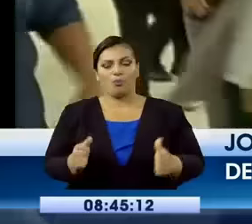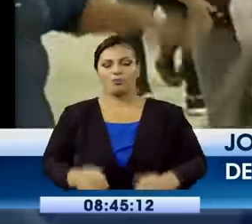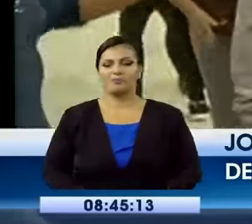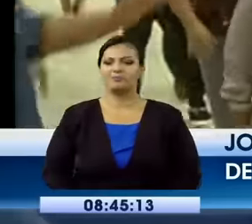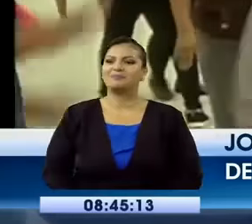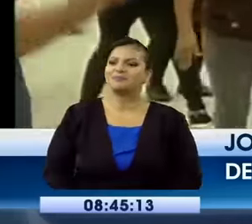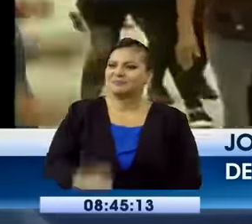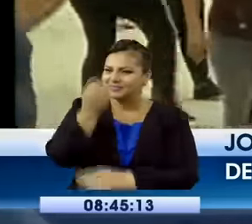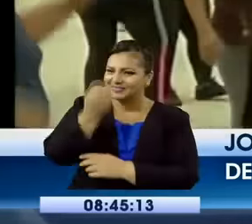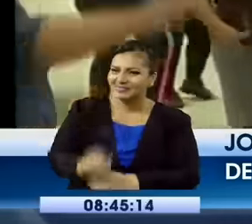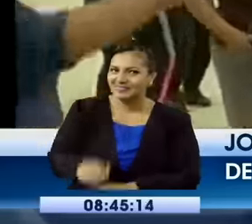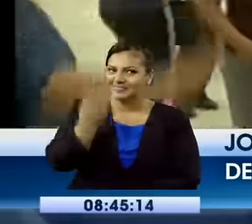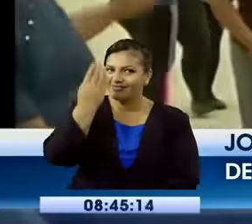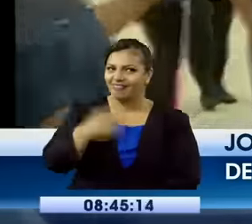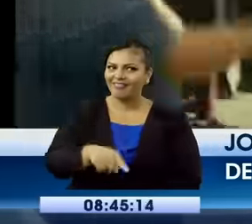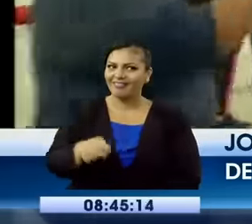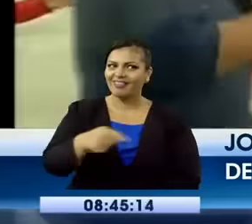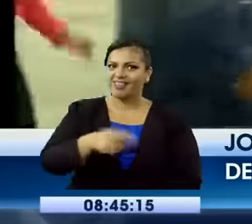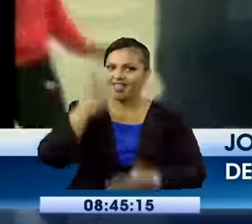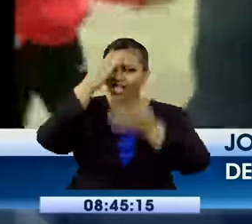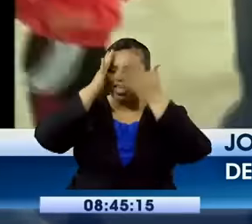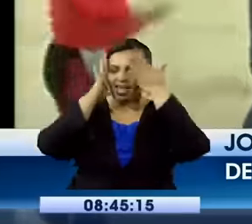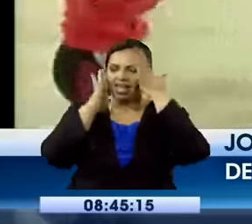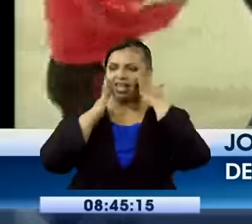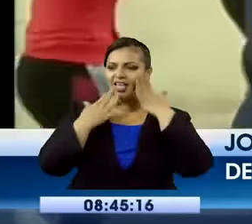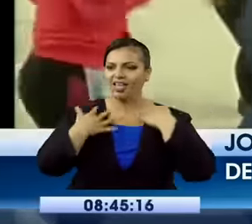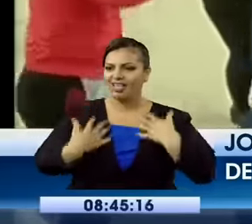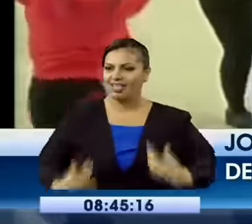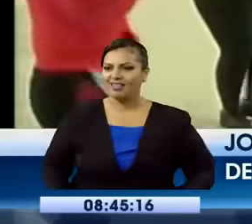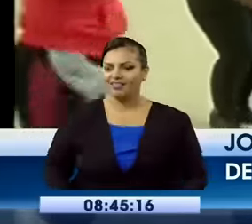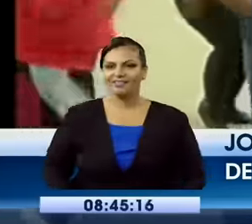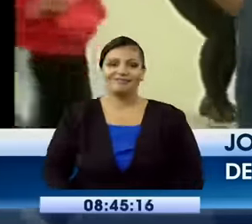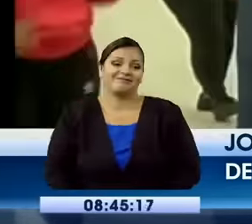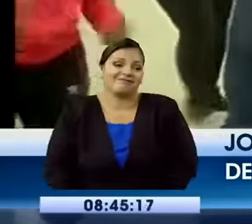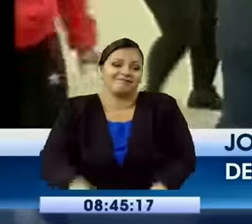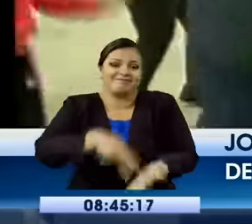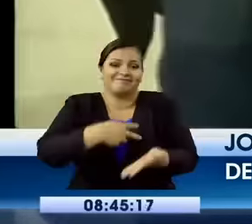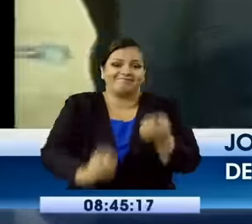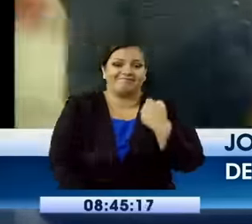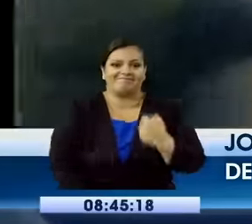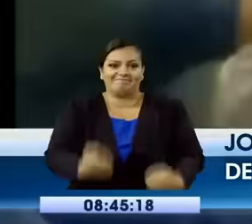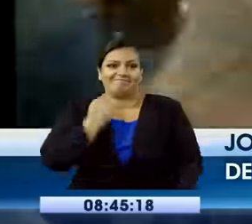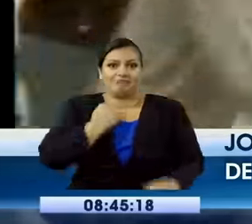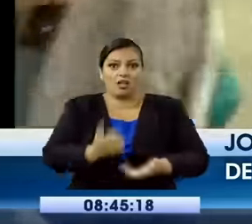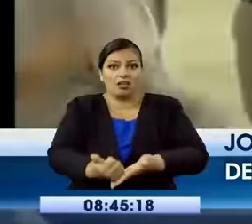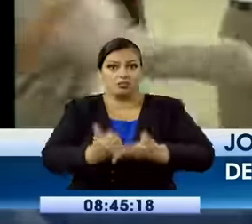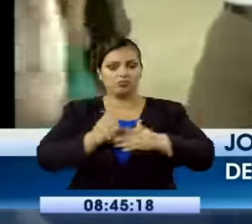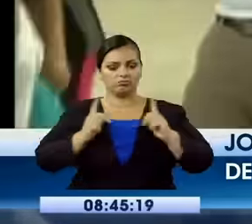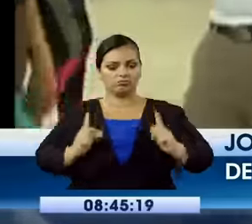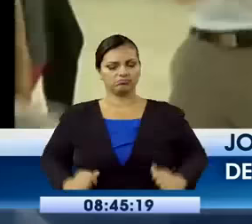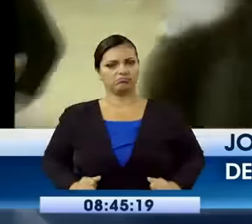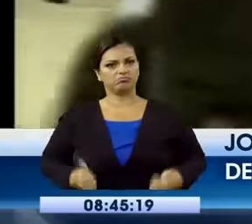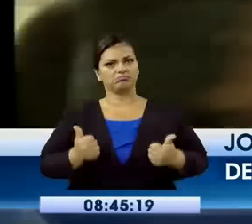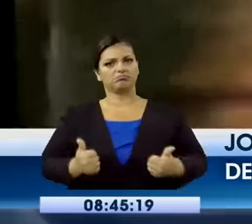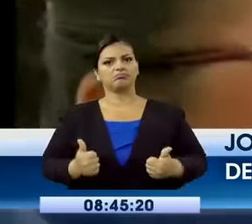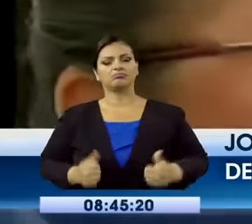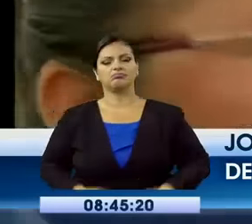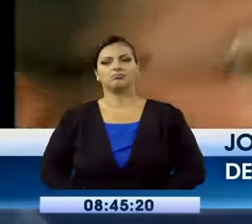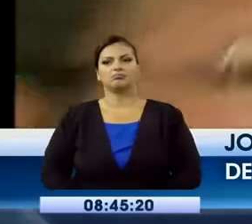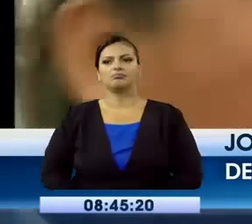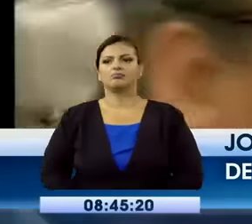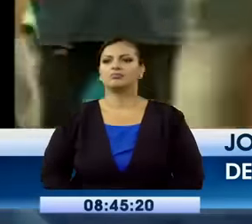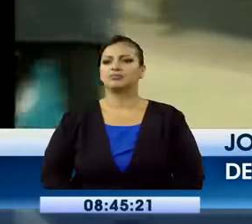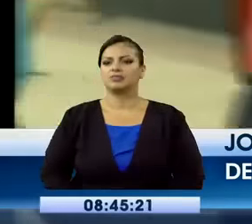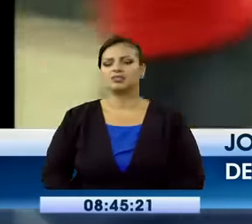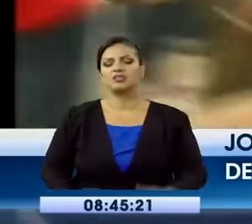muy buenos días, la vemos bastante sudada. Sí, aquí haciendo ejercicio para nuestra salud. Salud para no